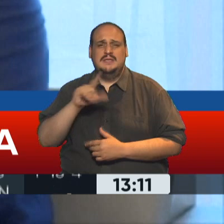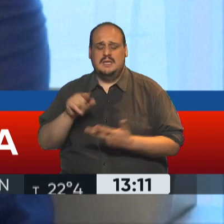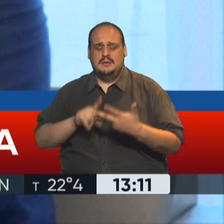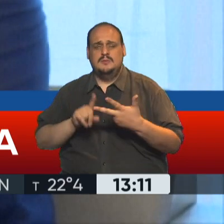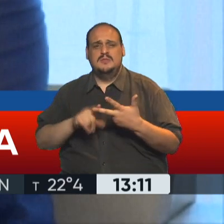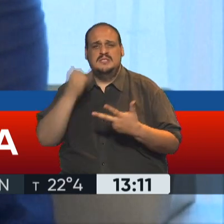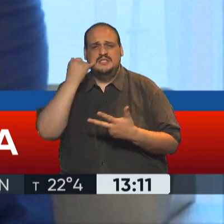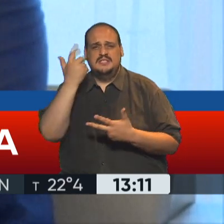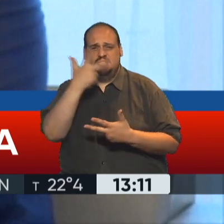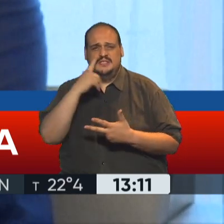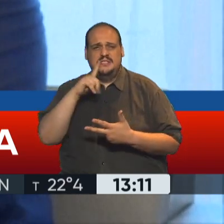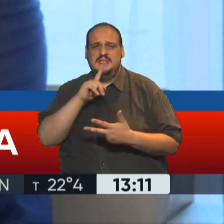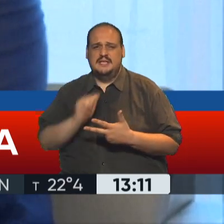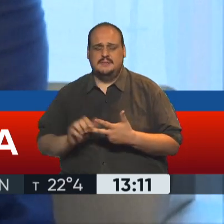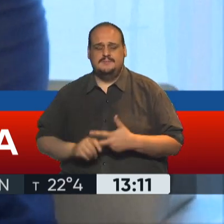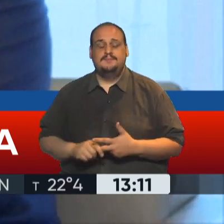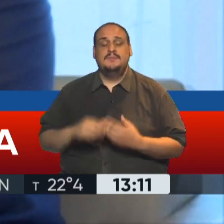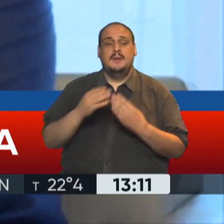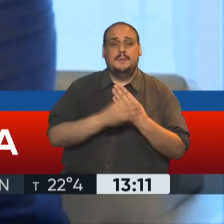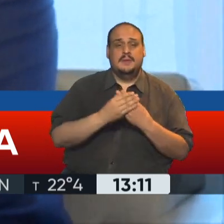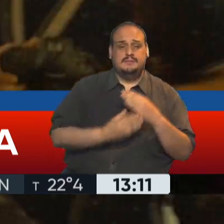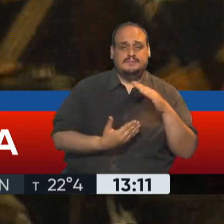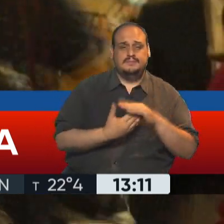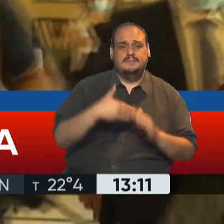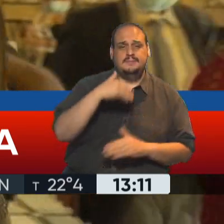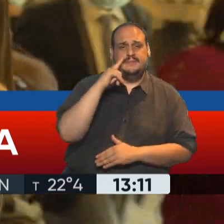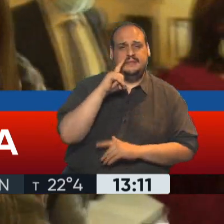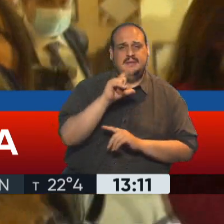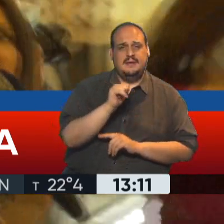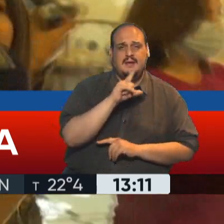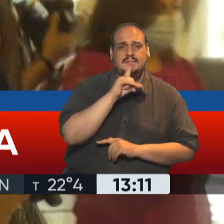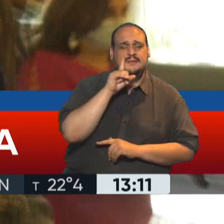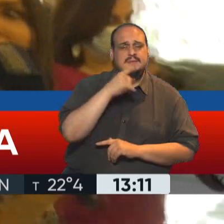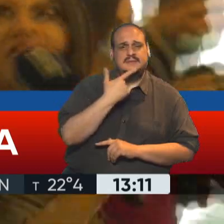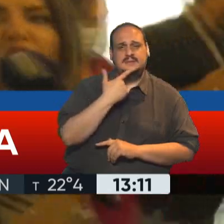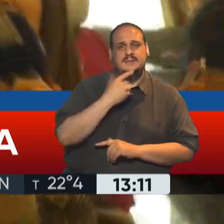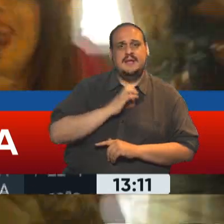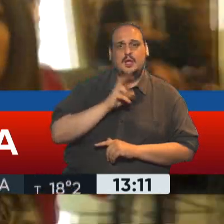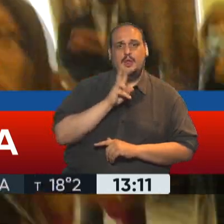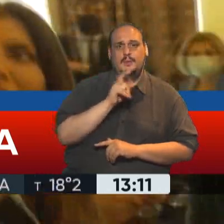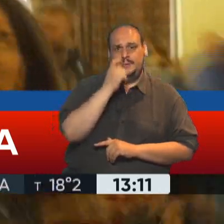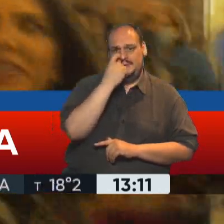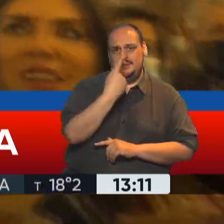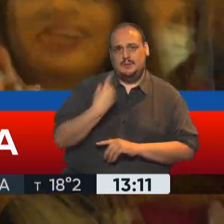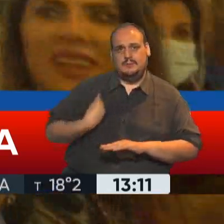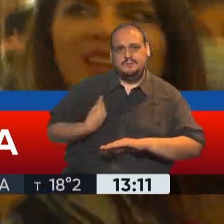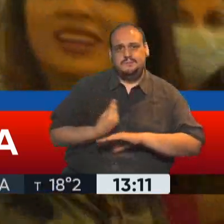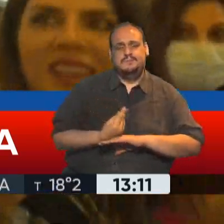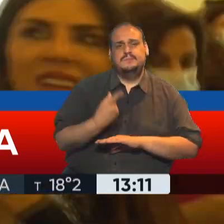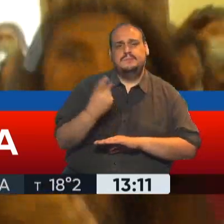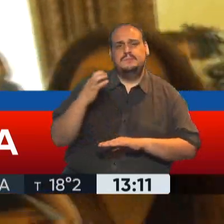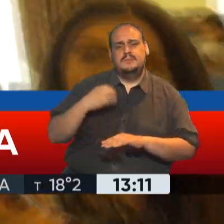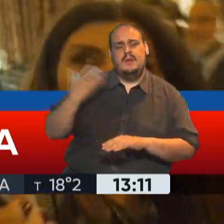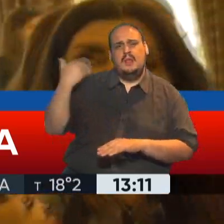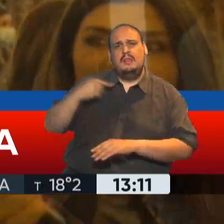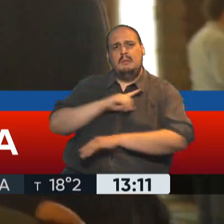chiita. El actual primer ministro, Najib Mikati, asumió en septiembre de 2021, luego de un año de virtual vacío de poder